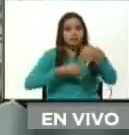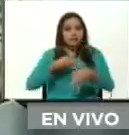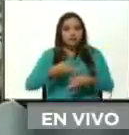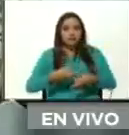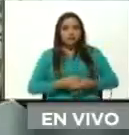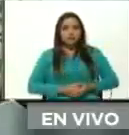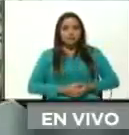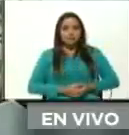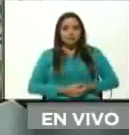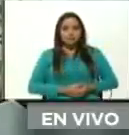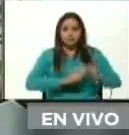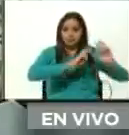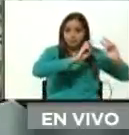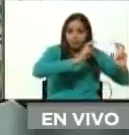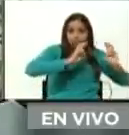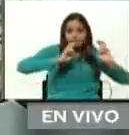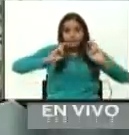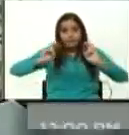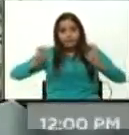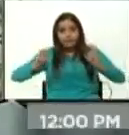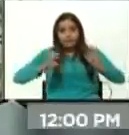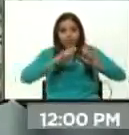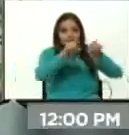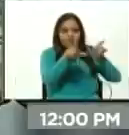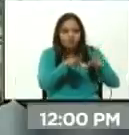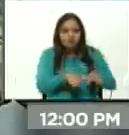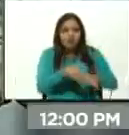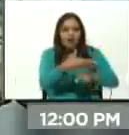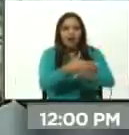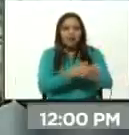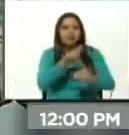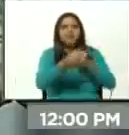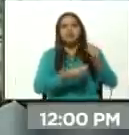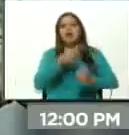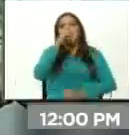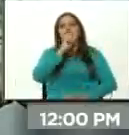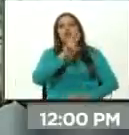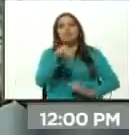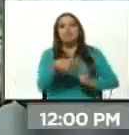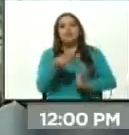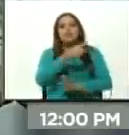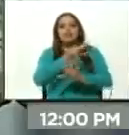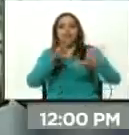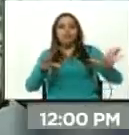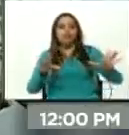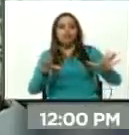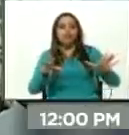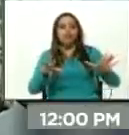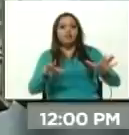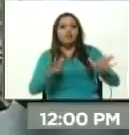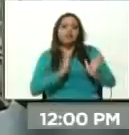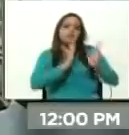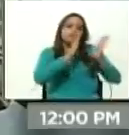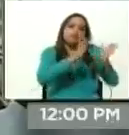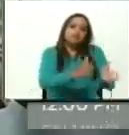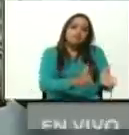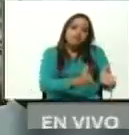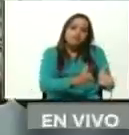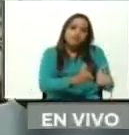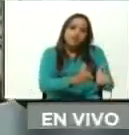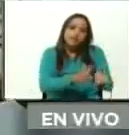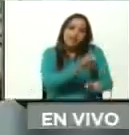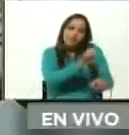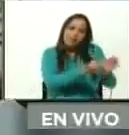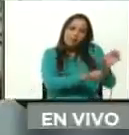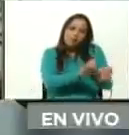comillas, en que el examen preliminar que se abrió en el año 2018 no es más que una fase de filtro